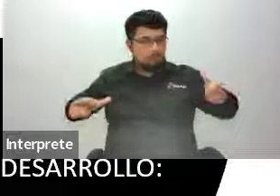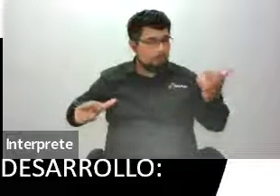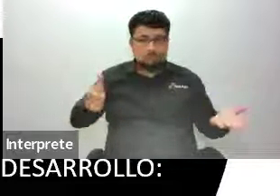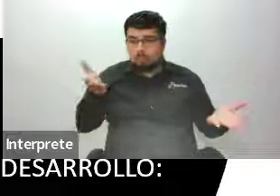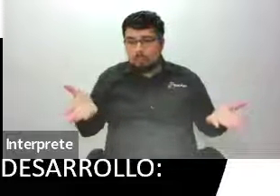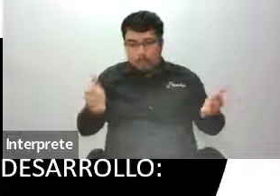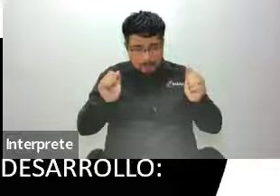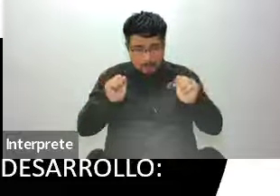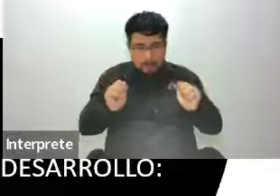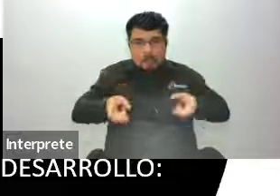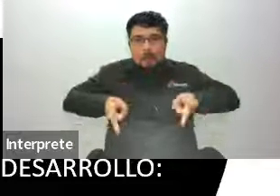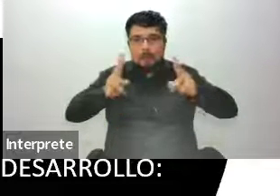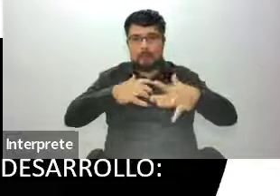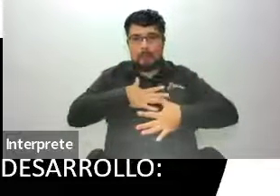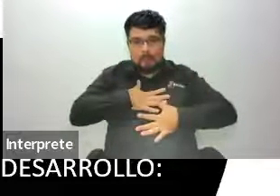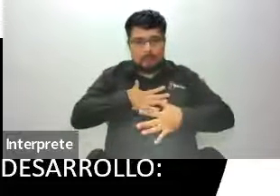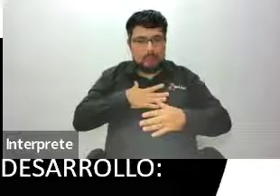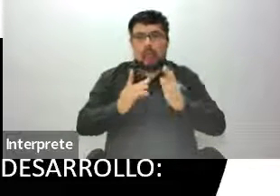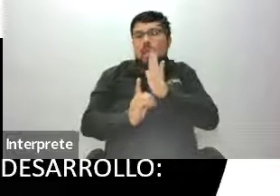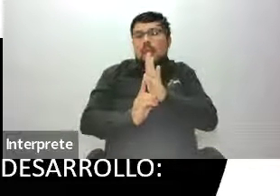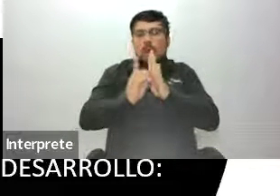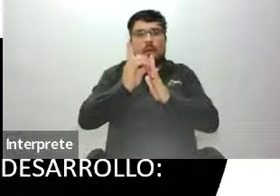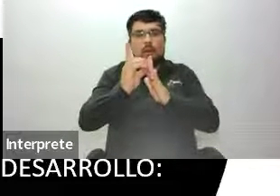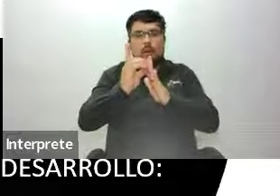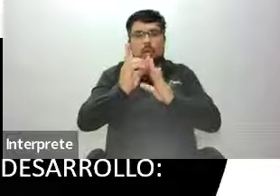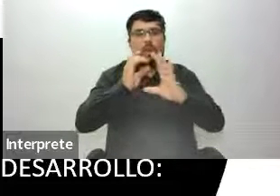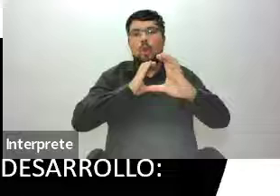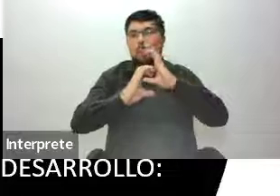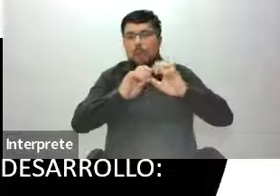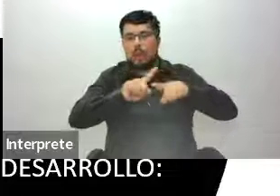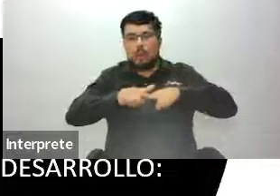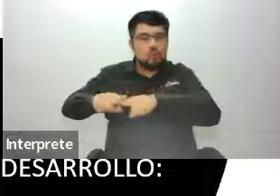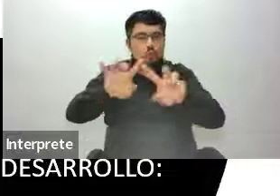socialmente. Esta transmisión cultural entonces